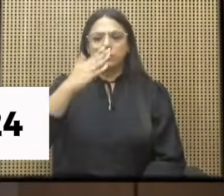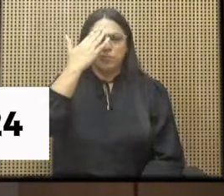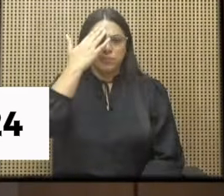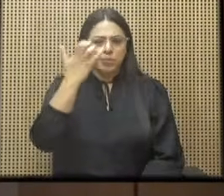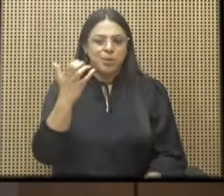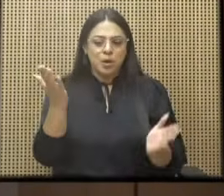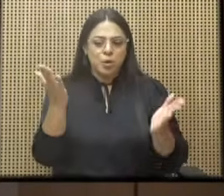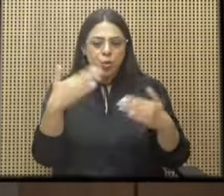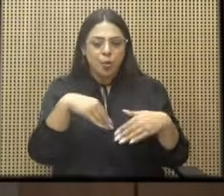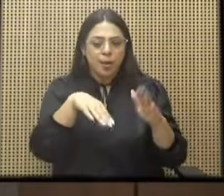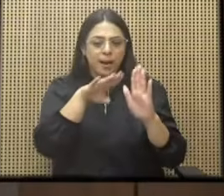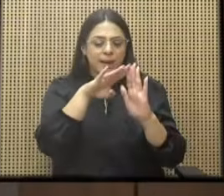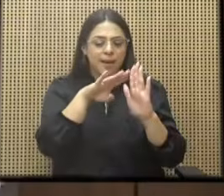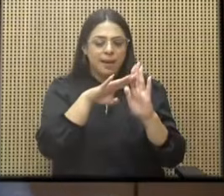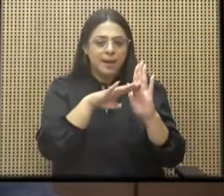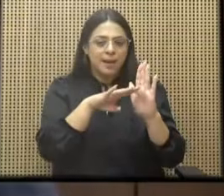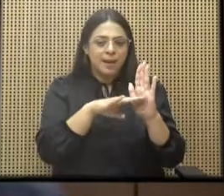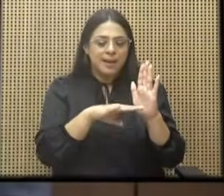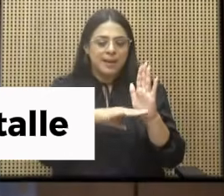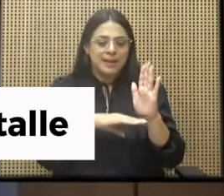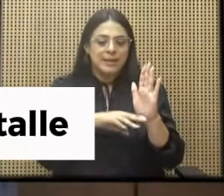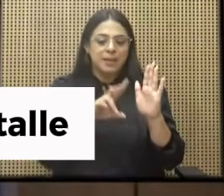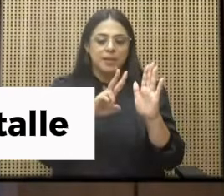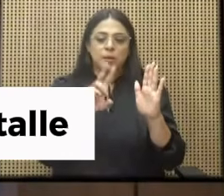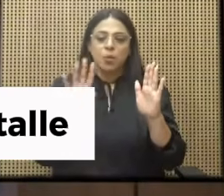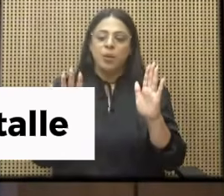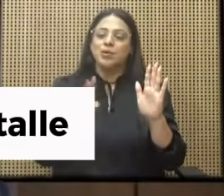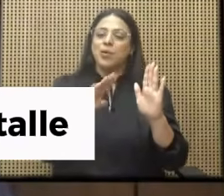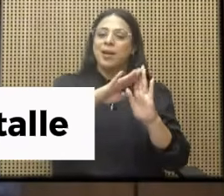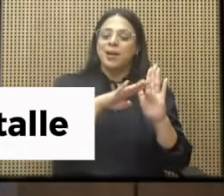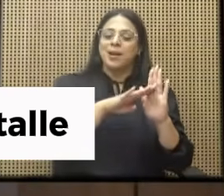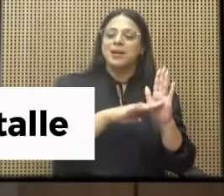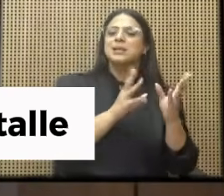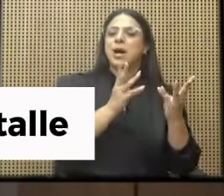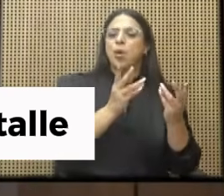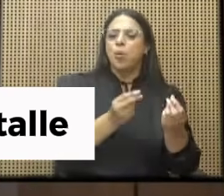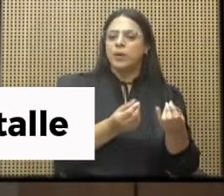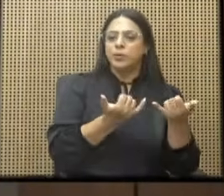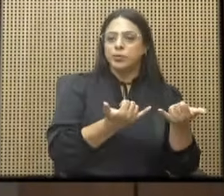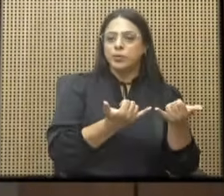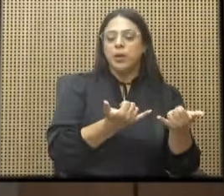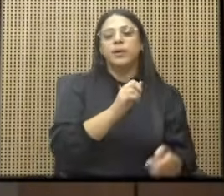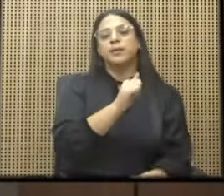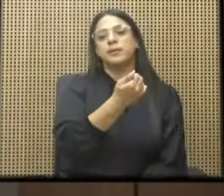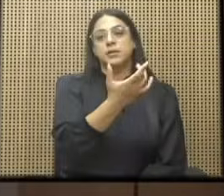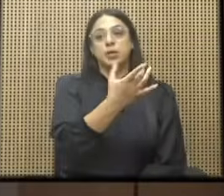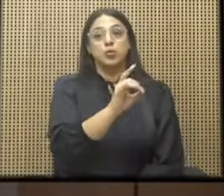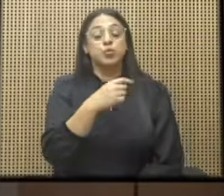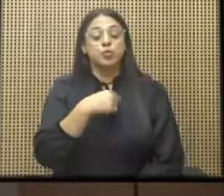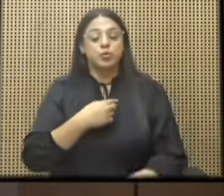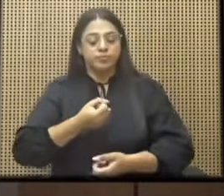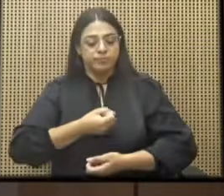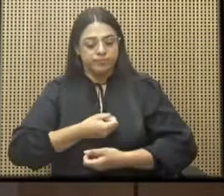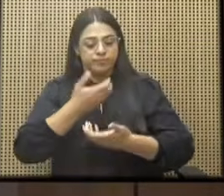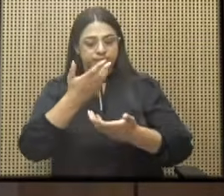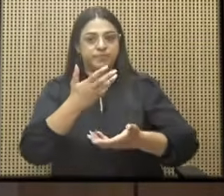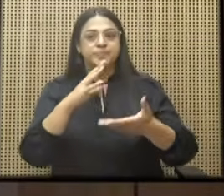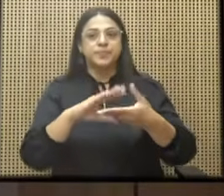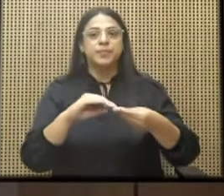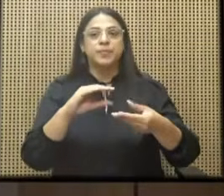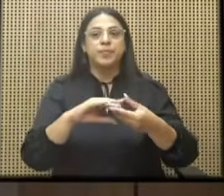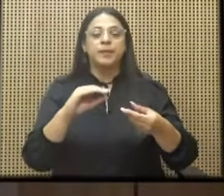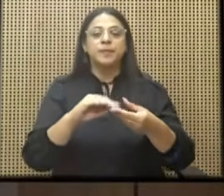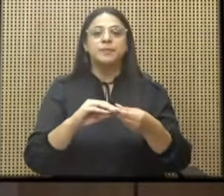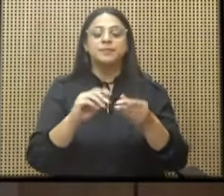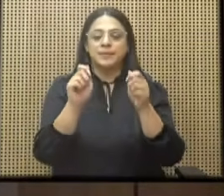de 24, sino una lista de 18? Yo se los voy a contar con el mayor detalle. En enero,